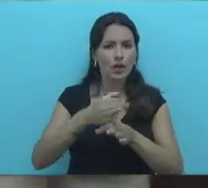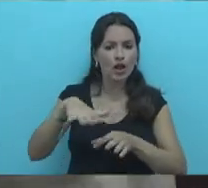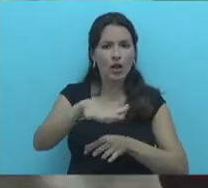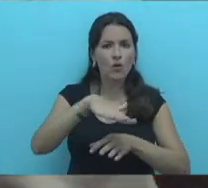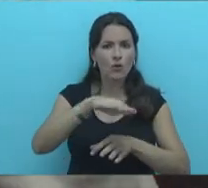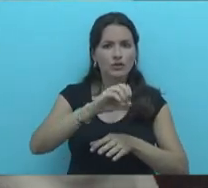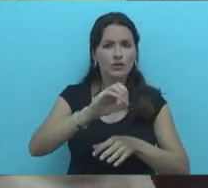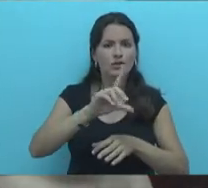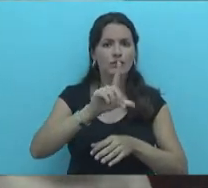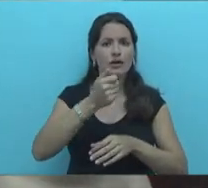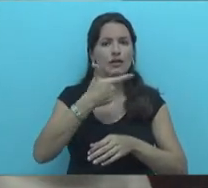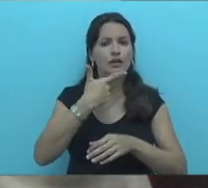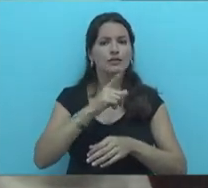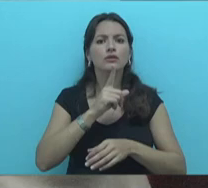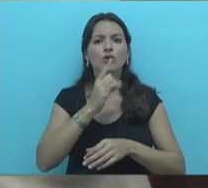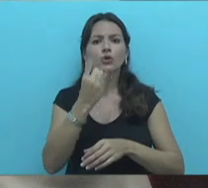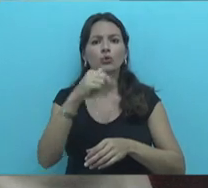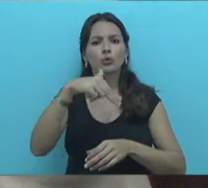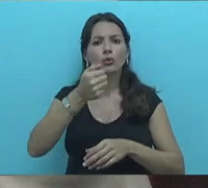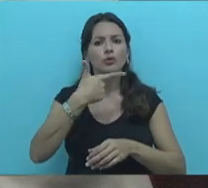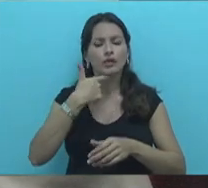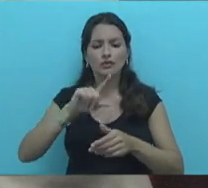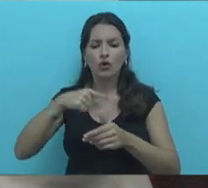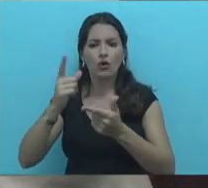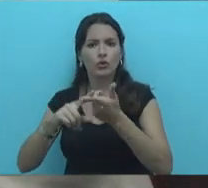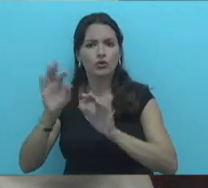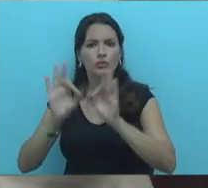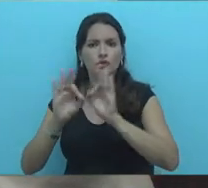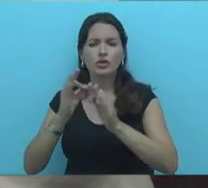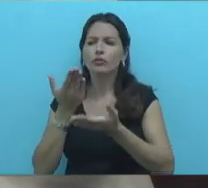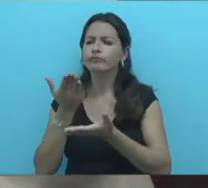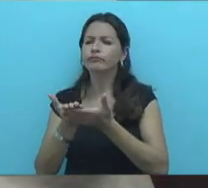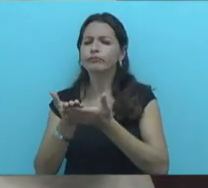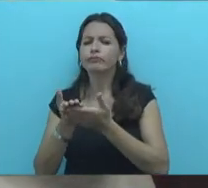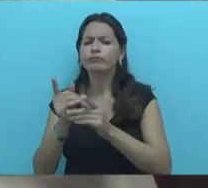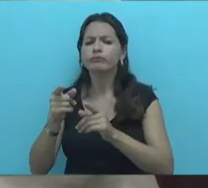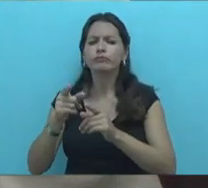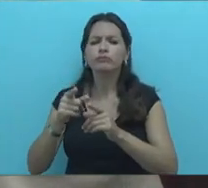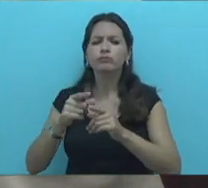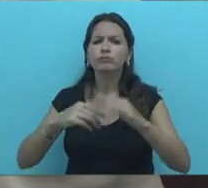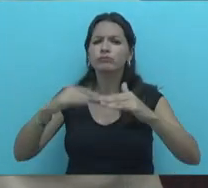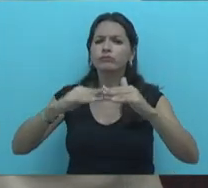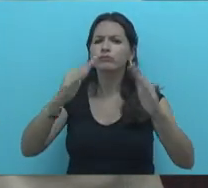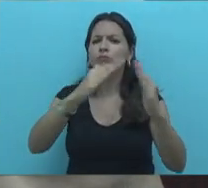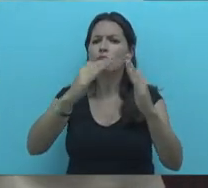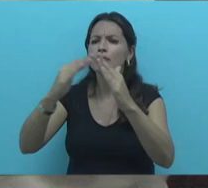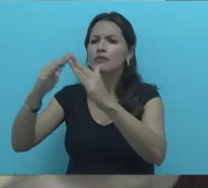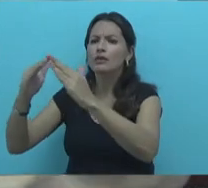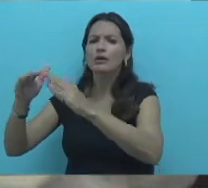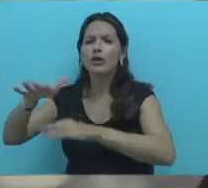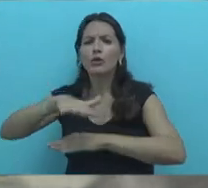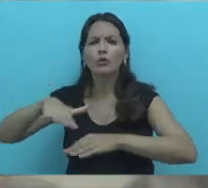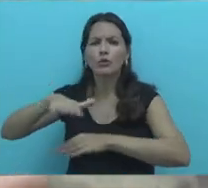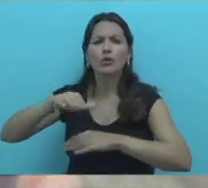informe sobre los planes de vivienda que están, creemos, detenidos en el tiempo en la localidad de Carmen,